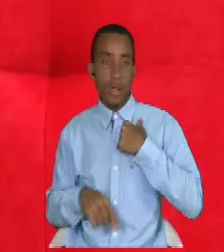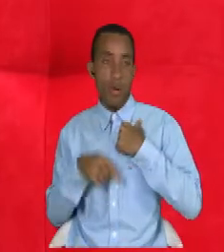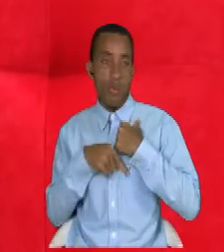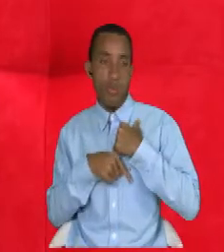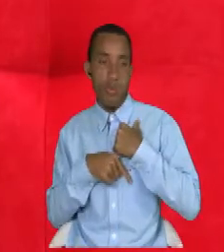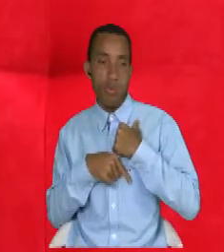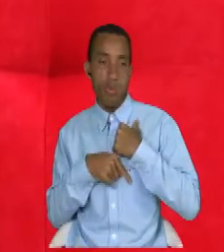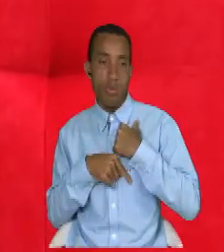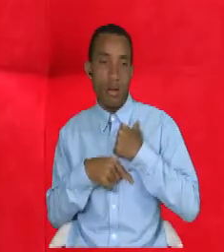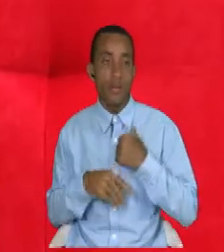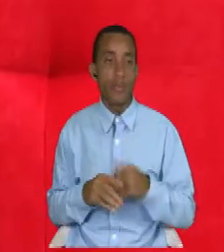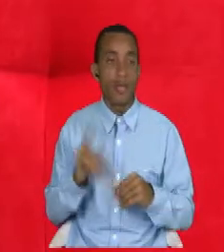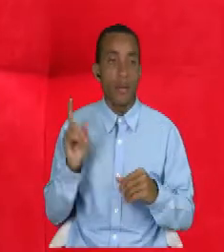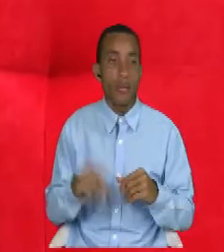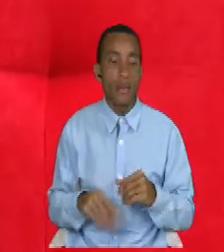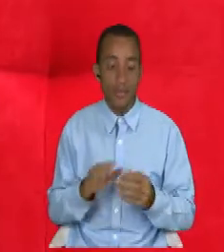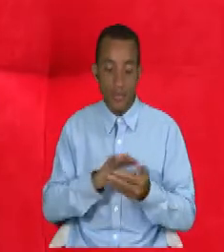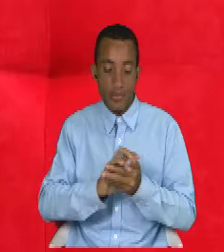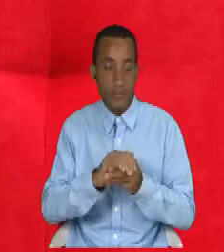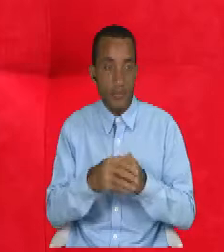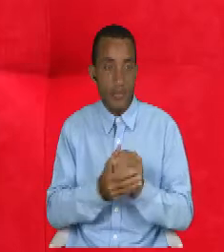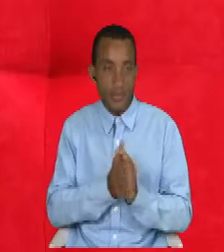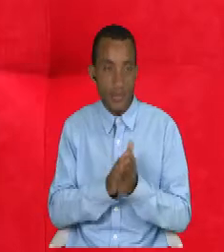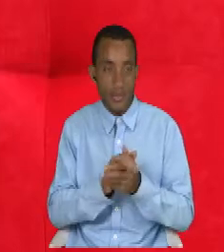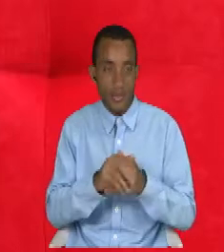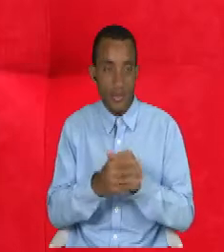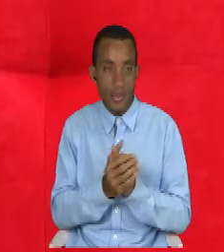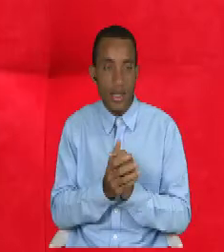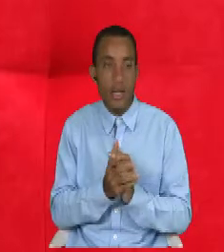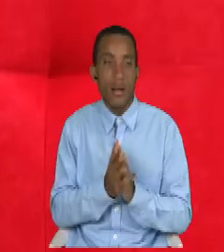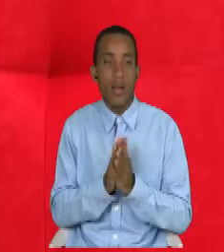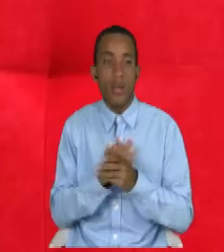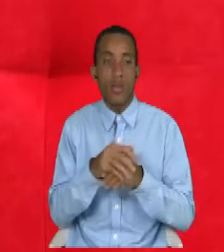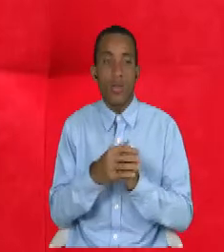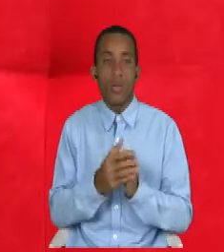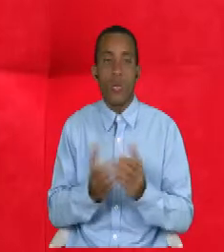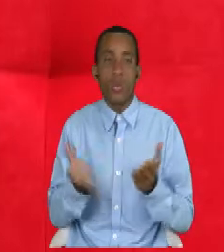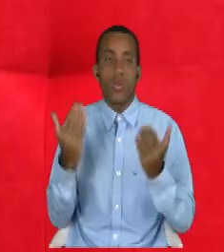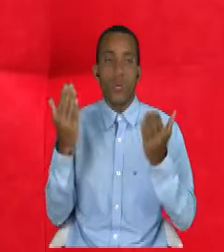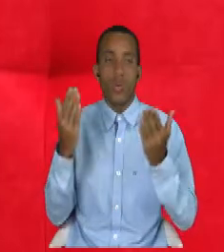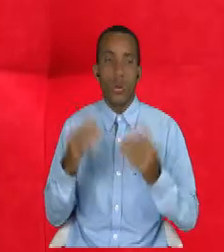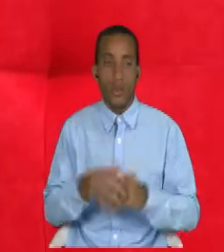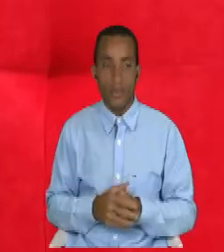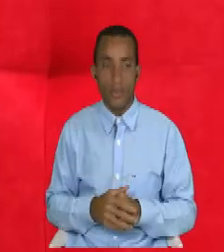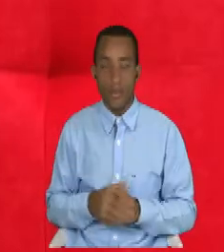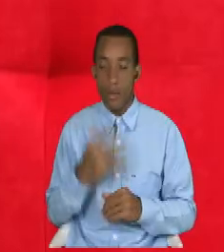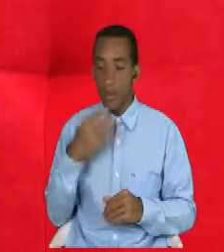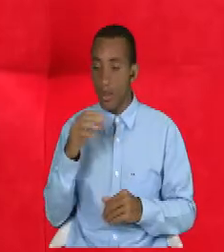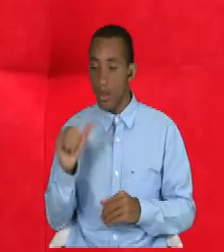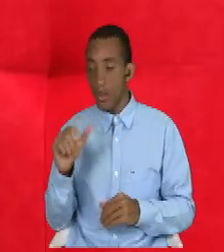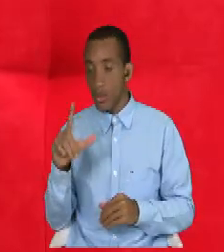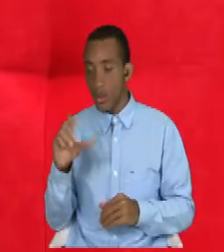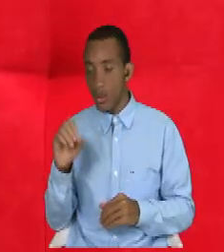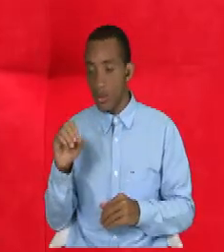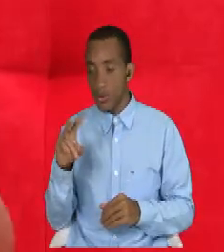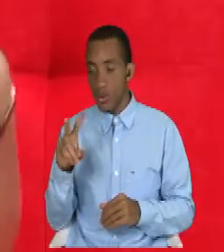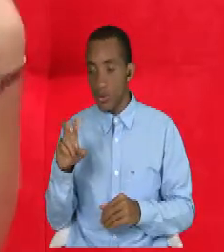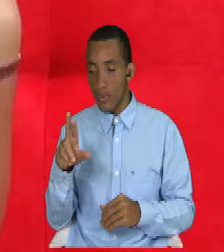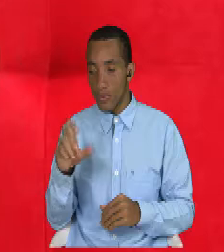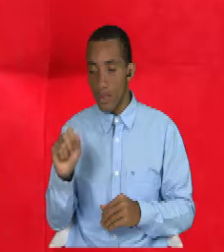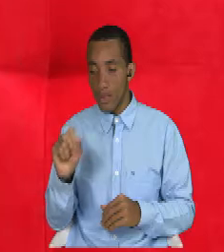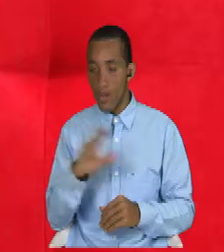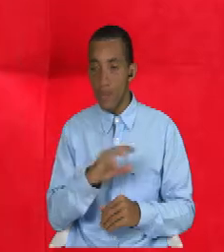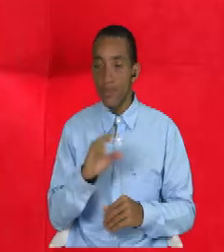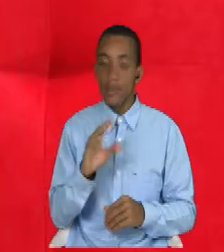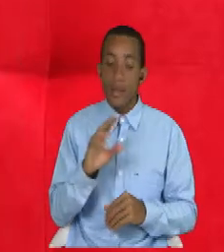las cremas estas cremas son espectaculares porque son la base de aloe vera y vitamina e entonces